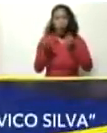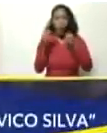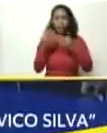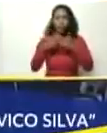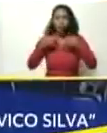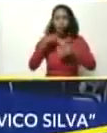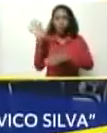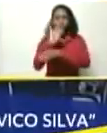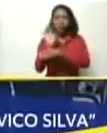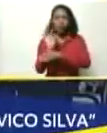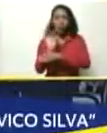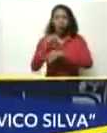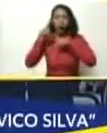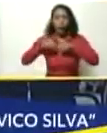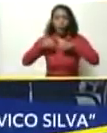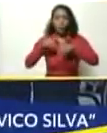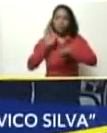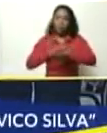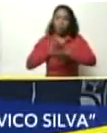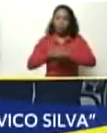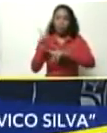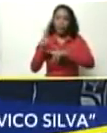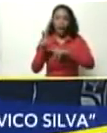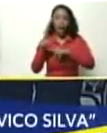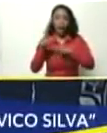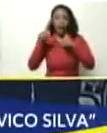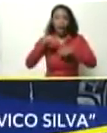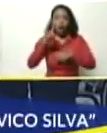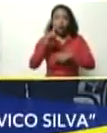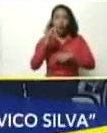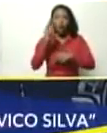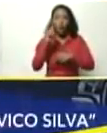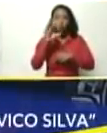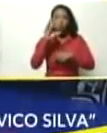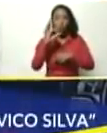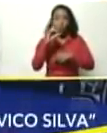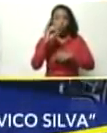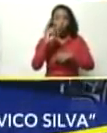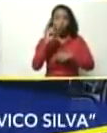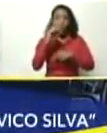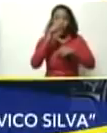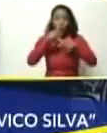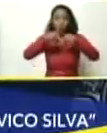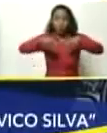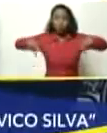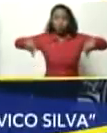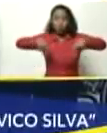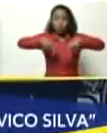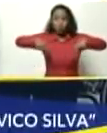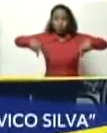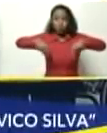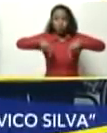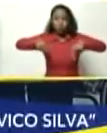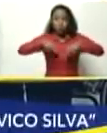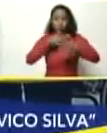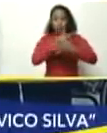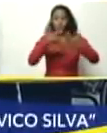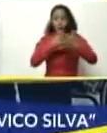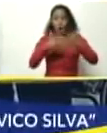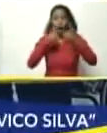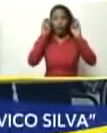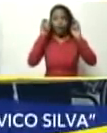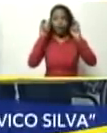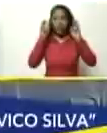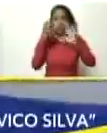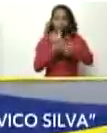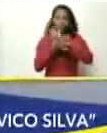esté funcionando. Aquí, precisamente, en el Ludovico Silva, donde, bueno, aquel hombre que escribió el tema de los marxistas, marxólogos, ¿no? Y, por